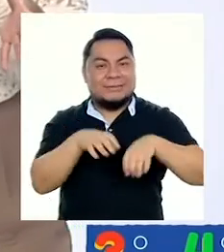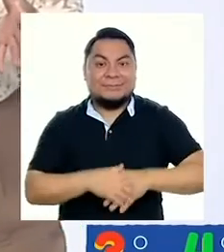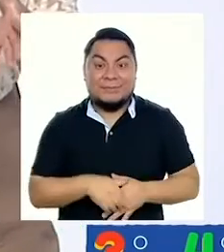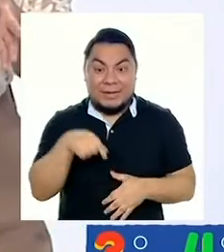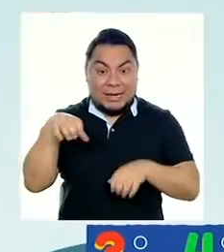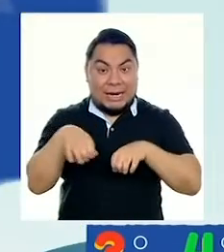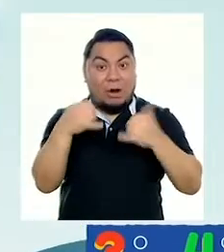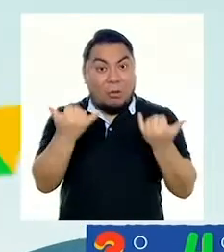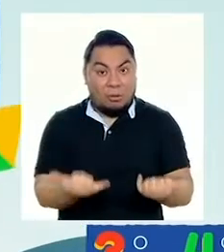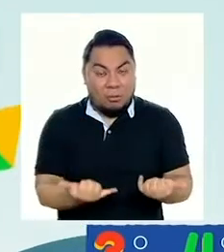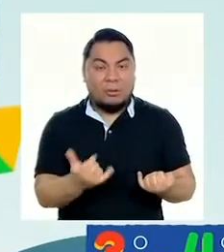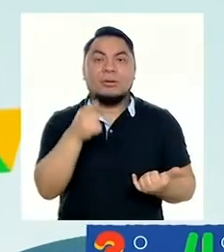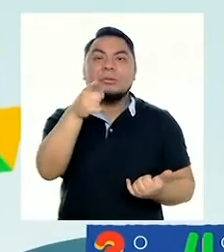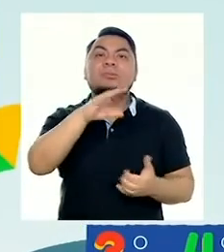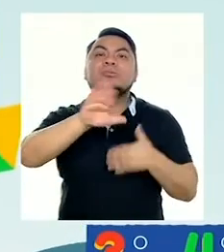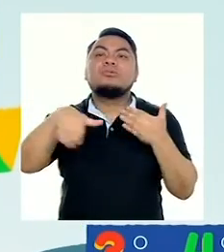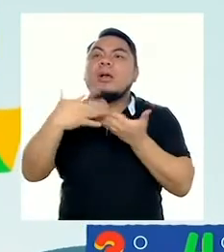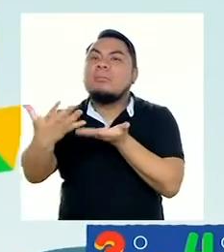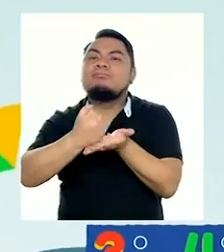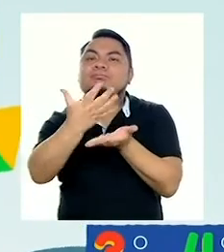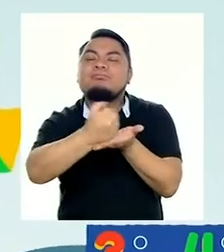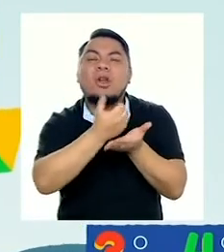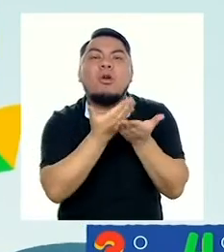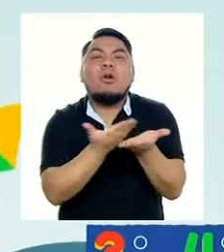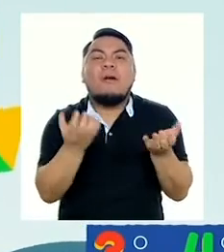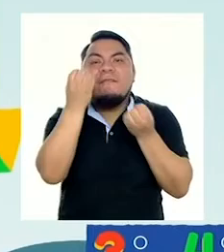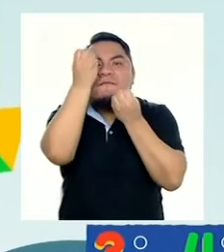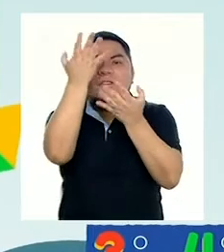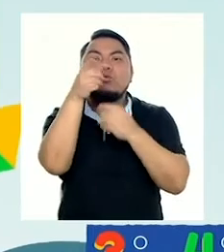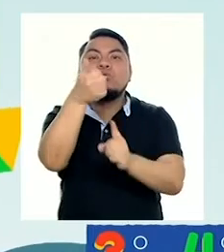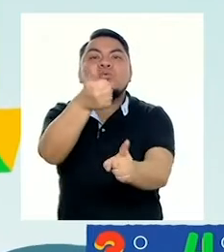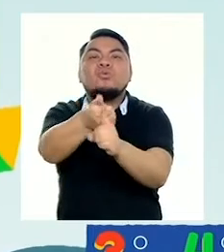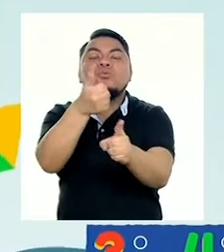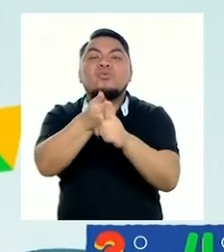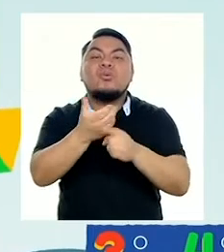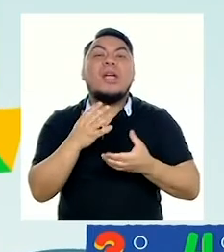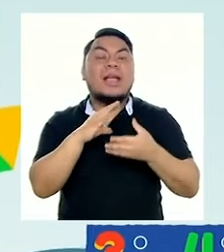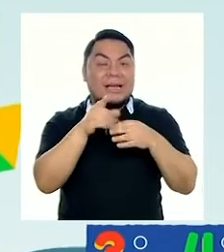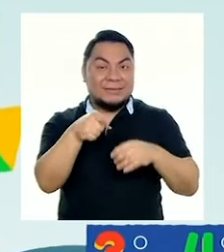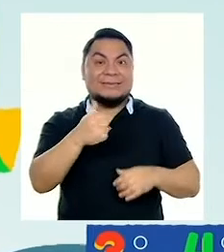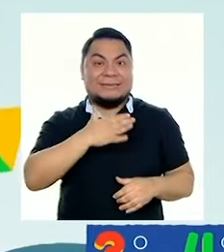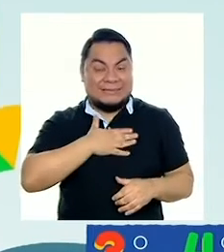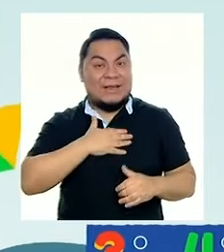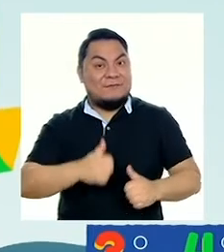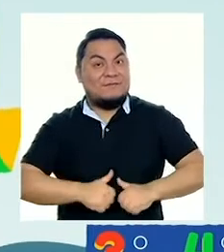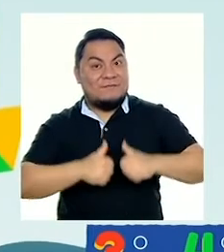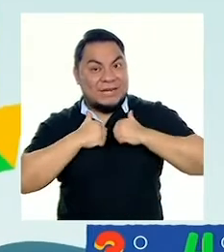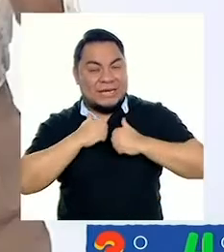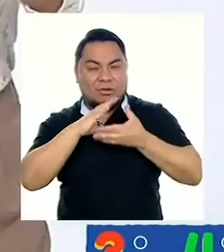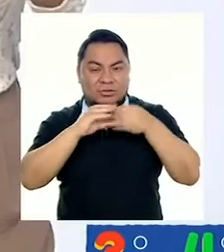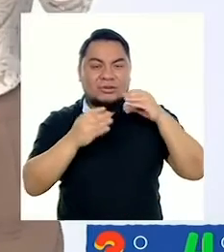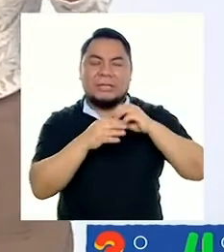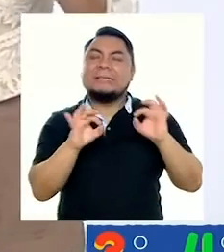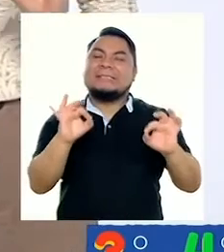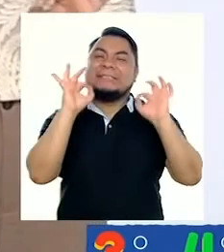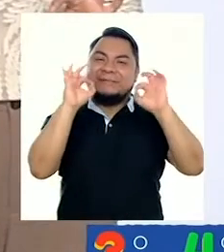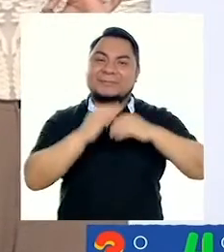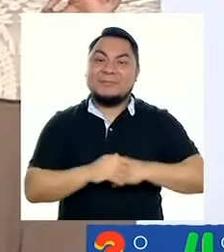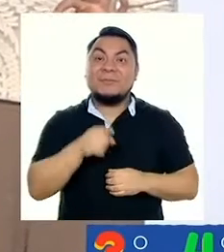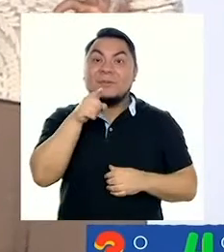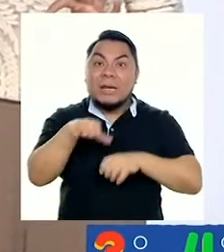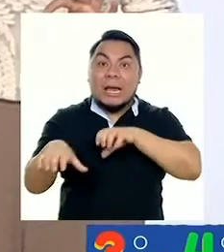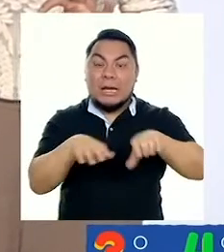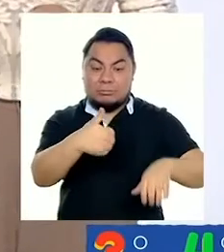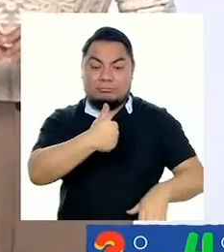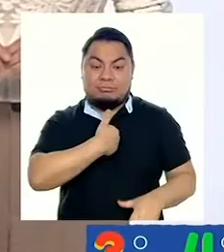el reto de hoy comenzarán a recolectar los datos para elaborar su autobiografía. ¡Sí! ¡Será genial! Para elaborar